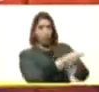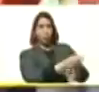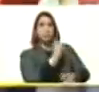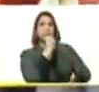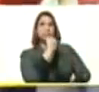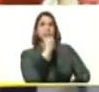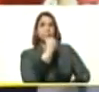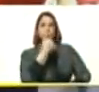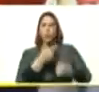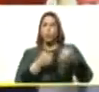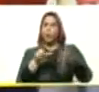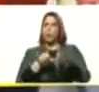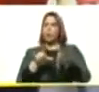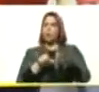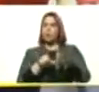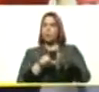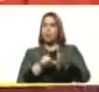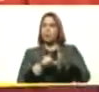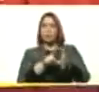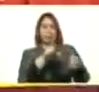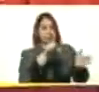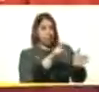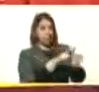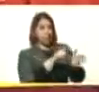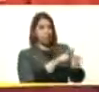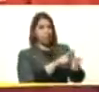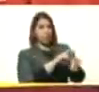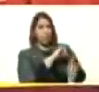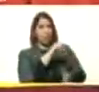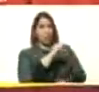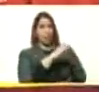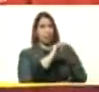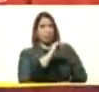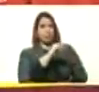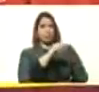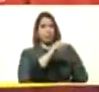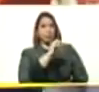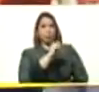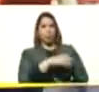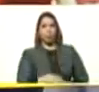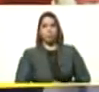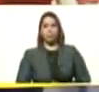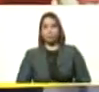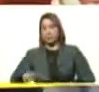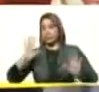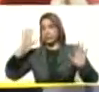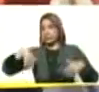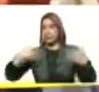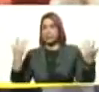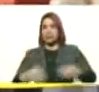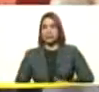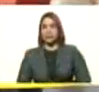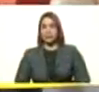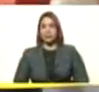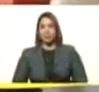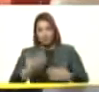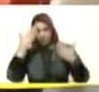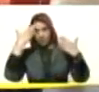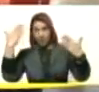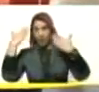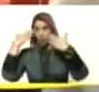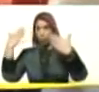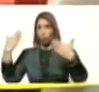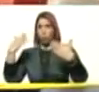¿En qué liceo? En el Liceo Jacinto Gutiérrez del Pilar, municipio Benítez. ¡Cacha! Un saludo al